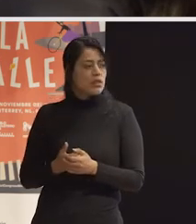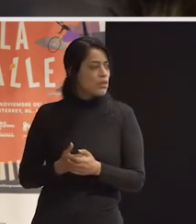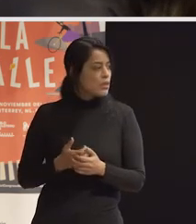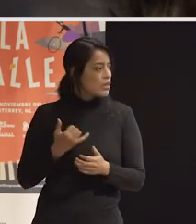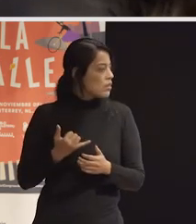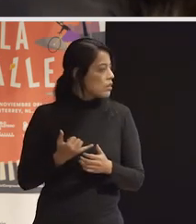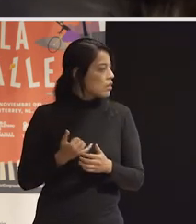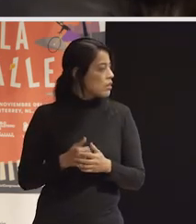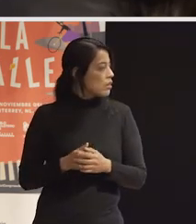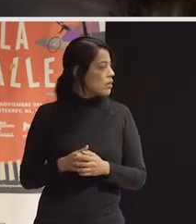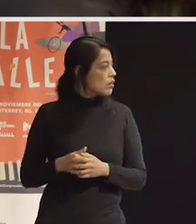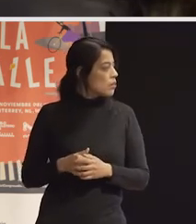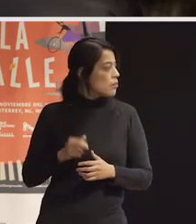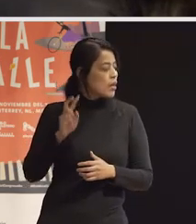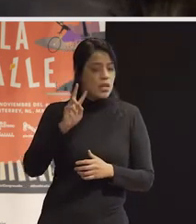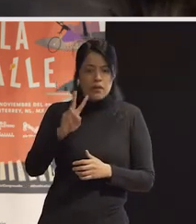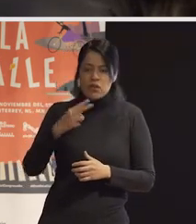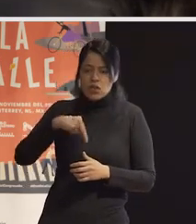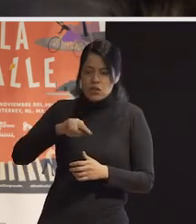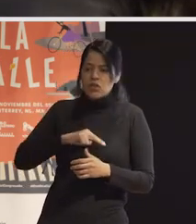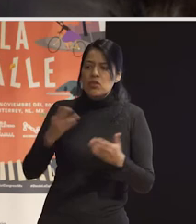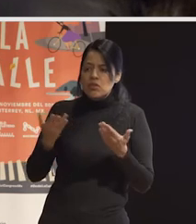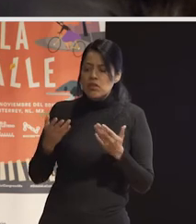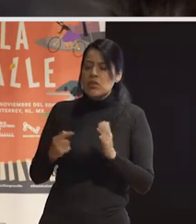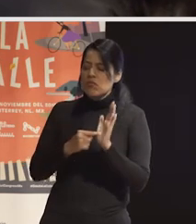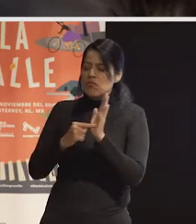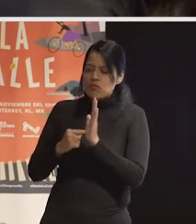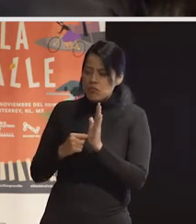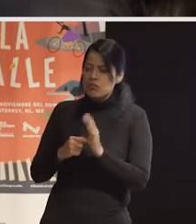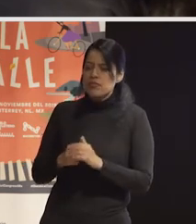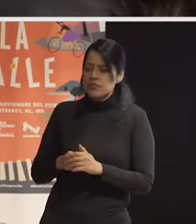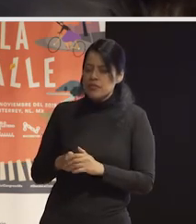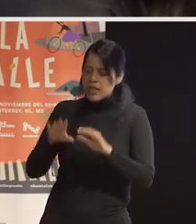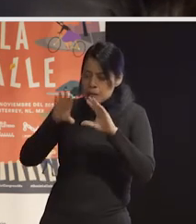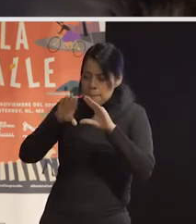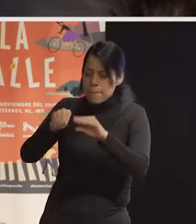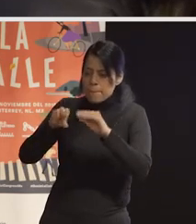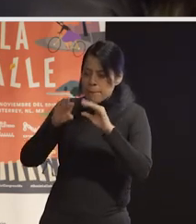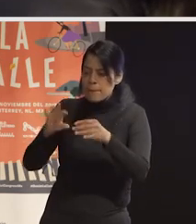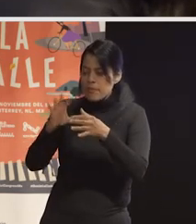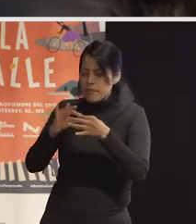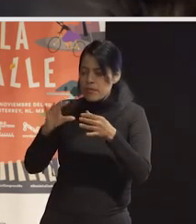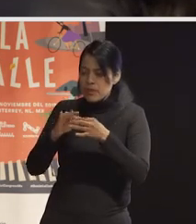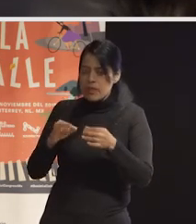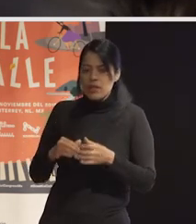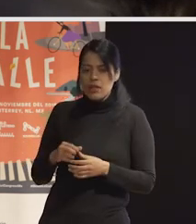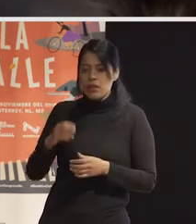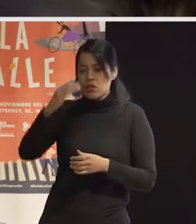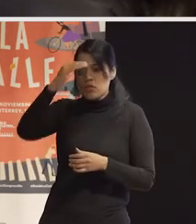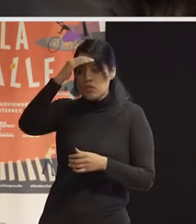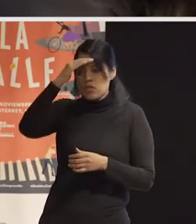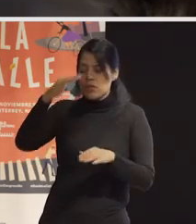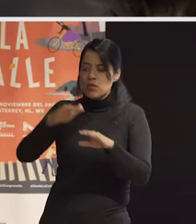este para ver qué estamos haciendo que se enteren y bueno cambiar esa realidad verdad este bueno ahorita eso ya no